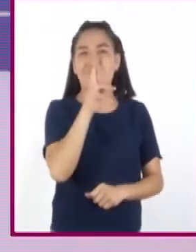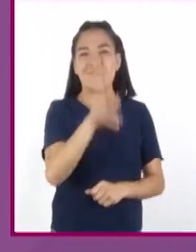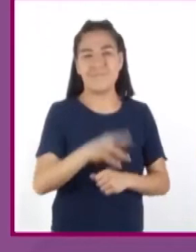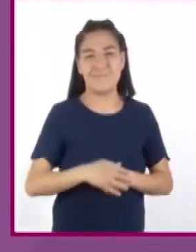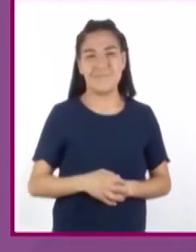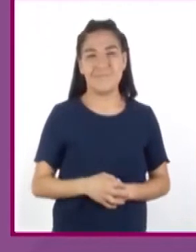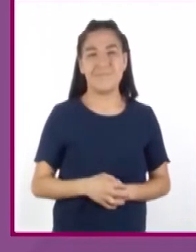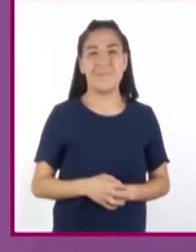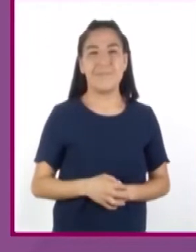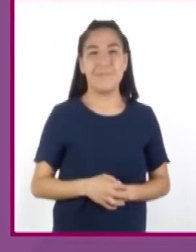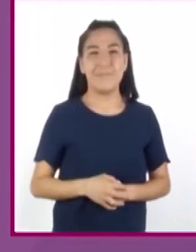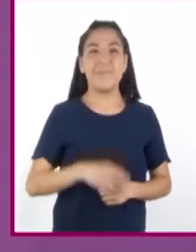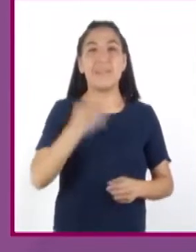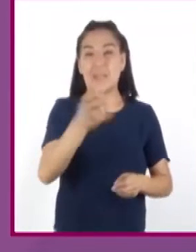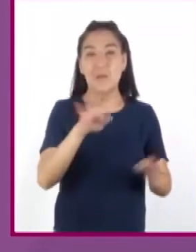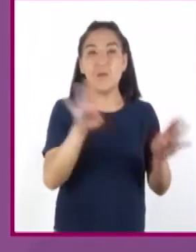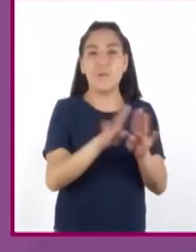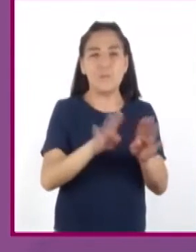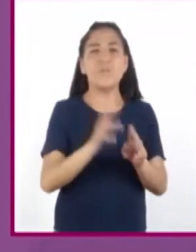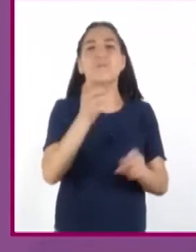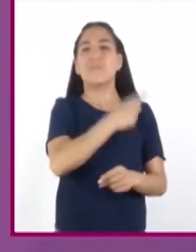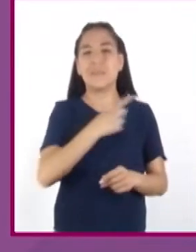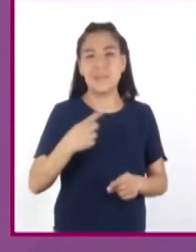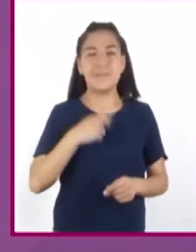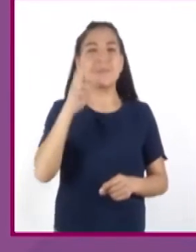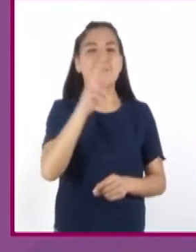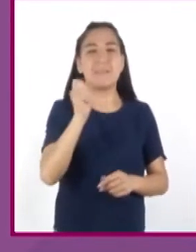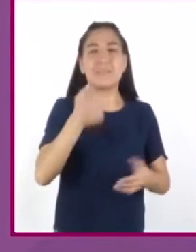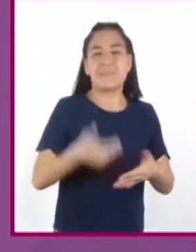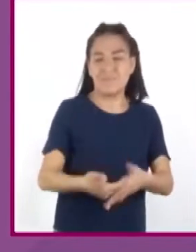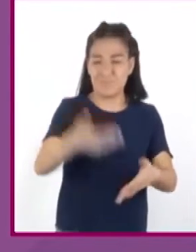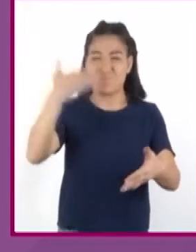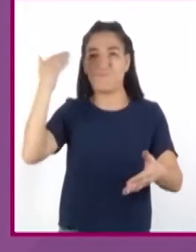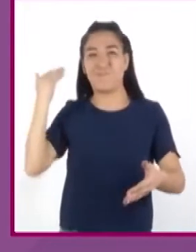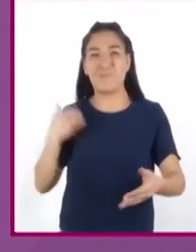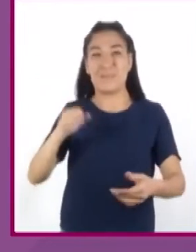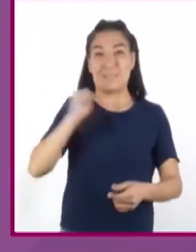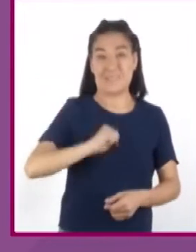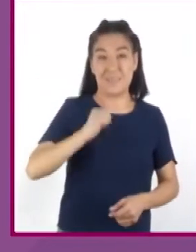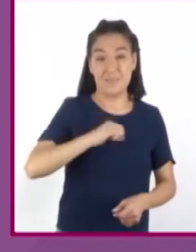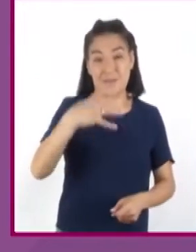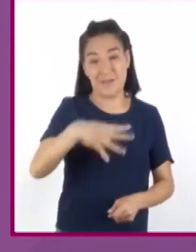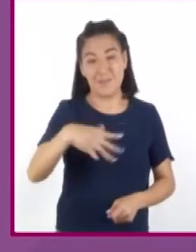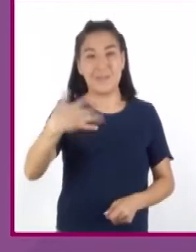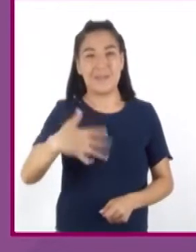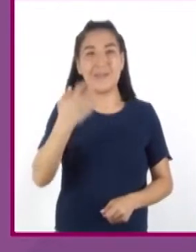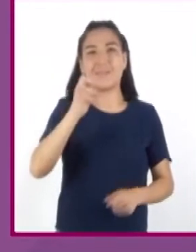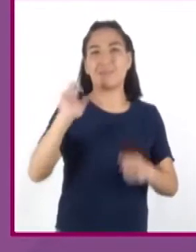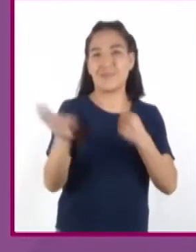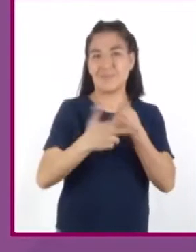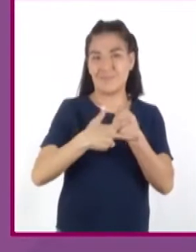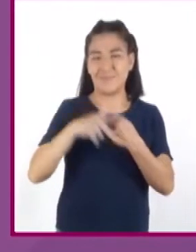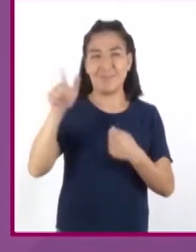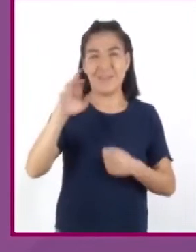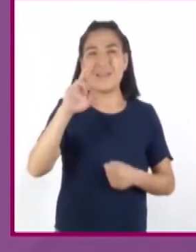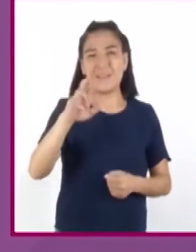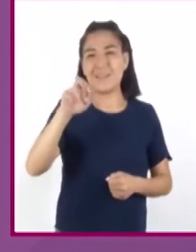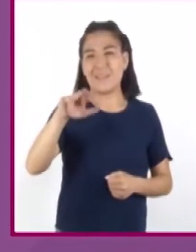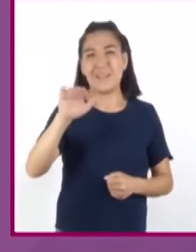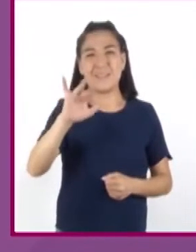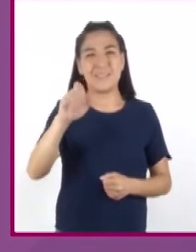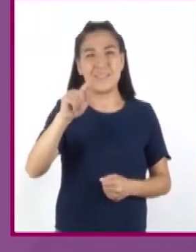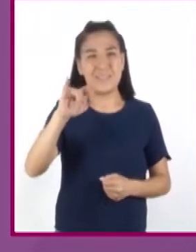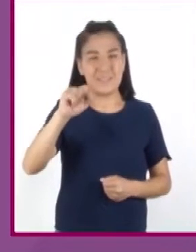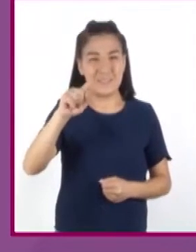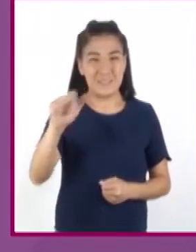respuesta. Todo esto lo debemos retomar tiempo atrás, a los siglos XIV y XV en la Europa renacentista. El latín